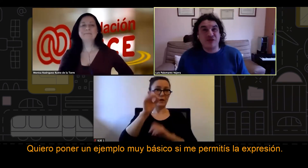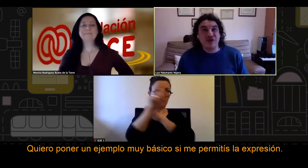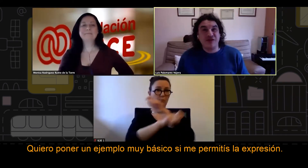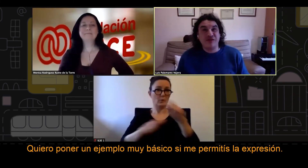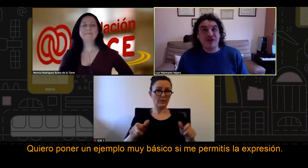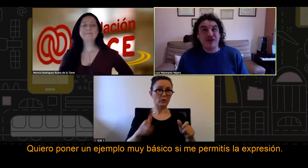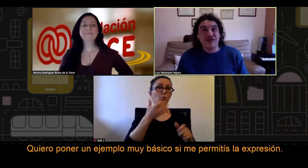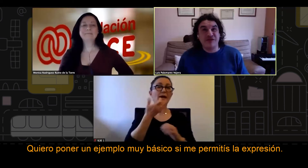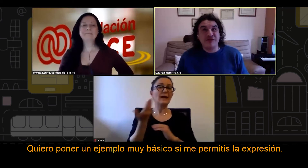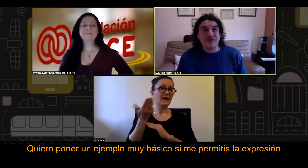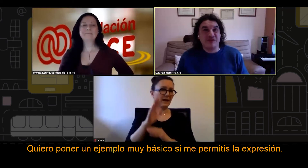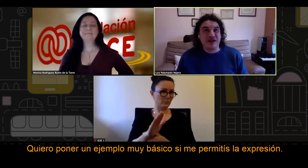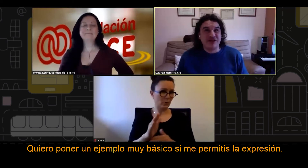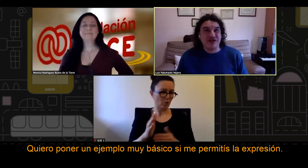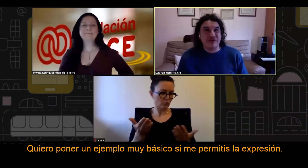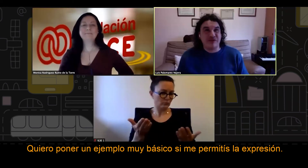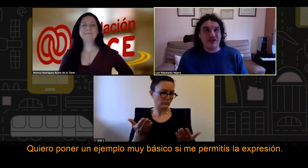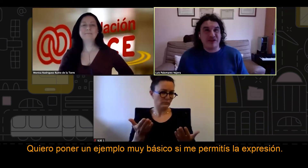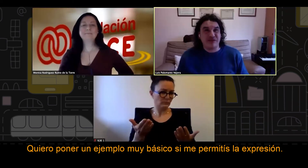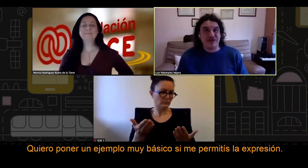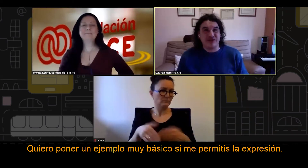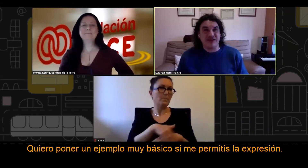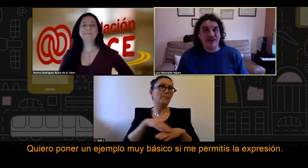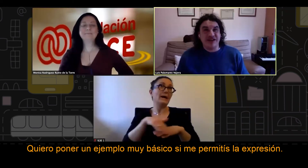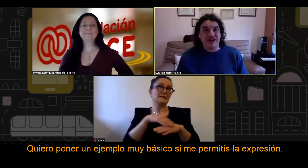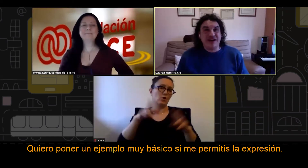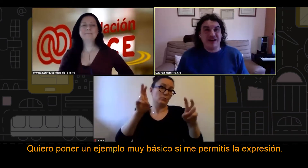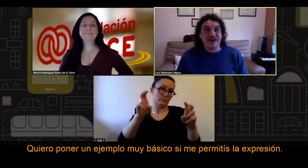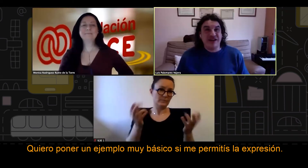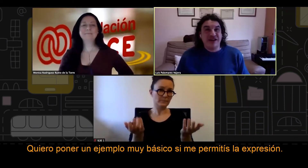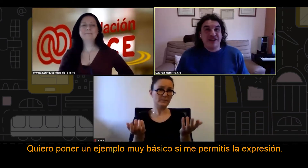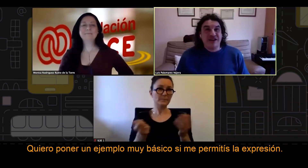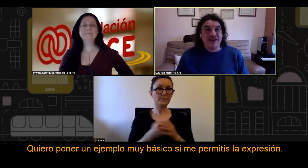como muy básico, si me permitís la expresión.